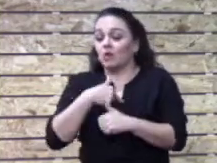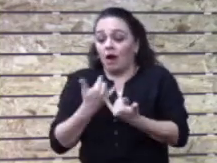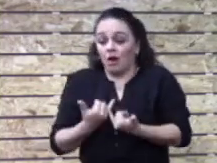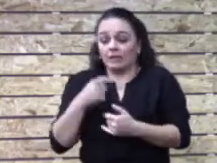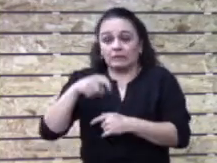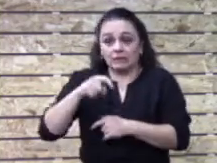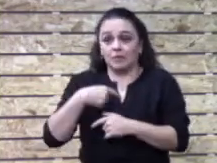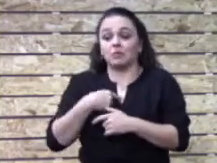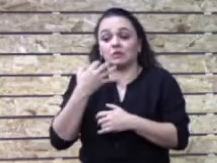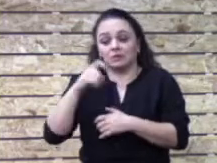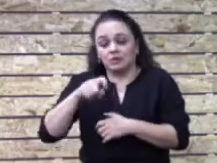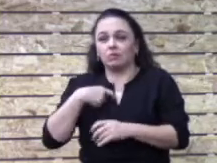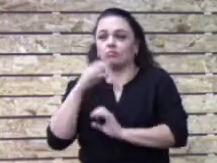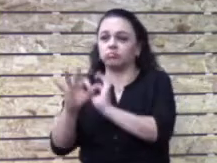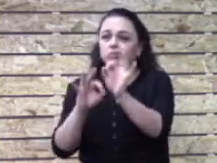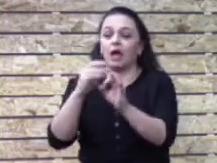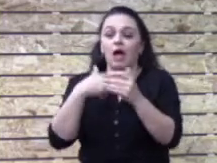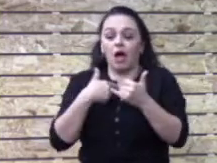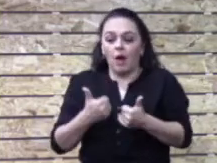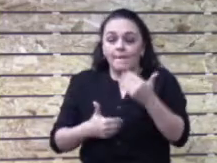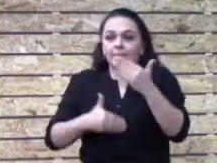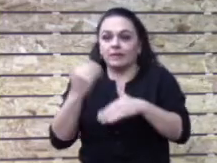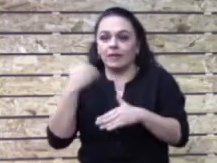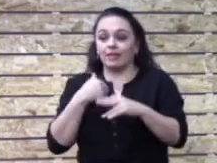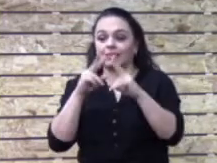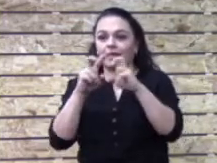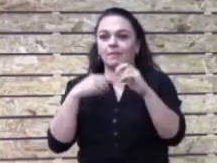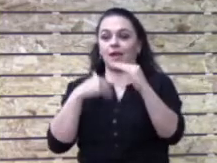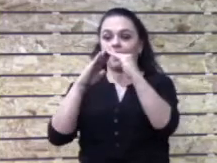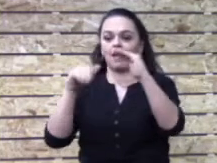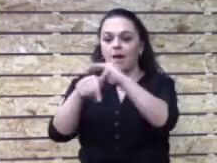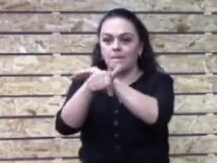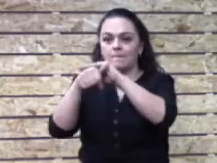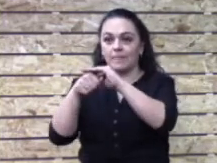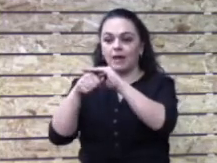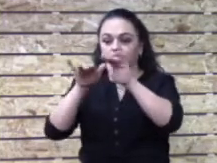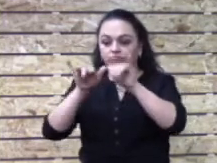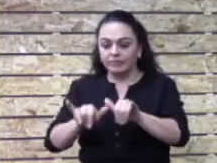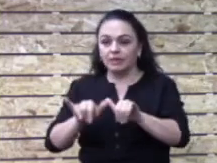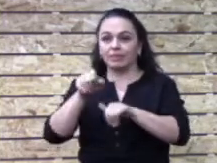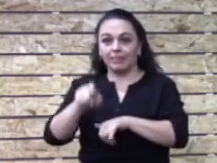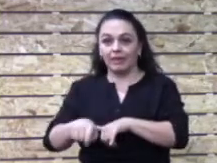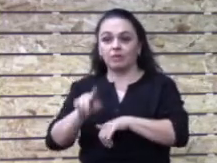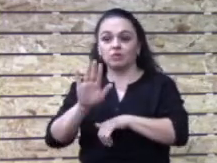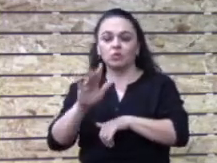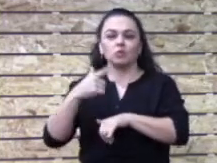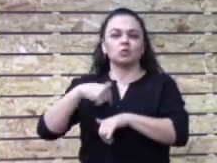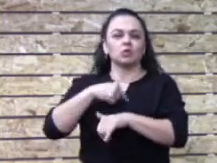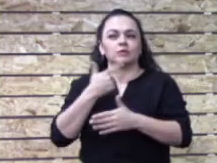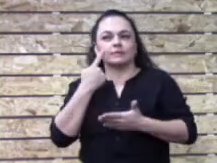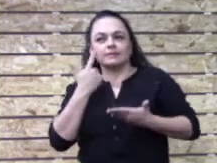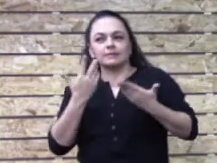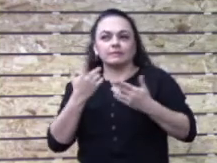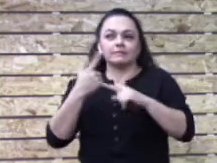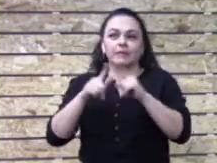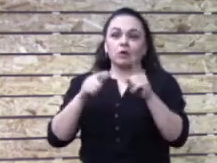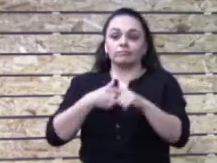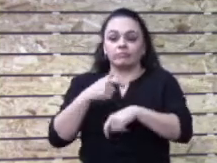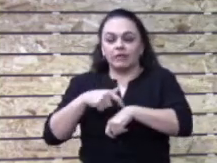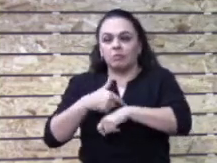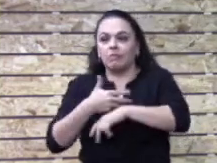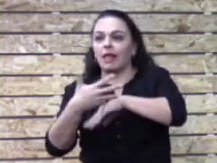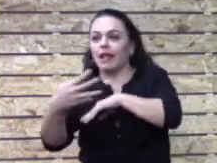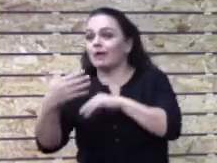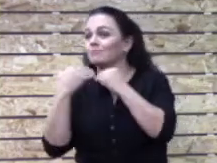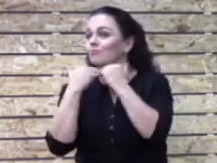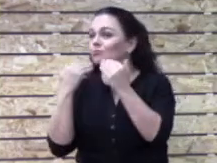estas medidas, pidámosle al Señor que no sean extendidas, pero si fuera más tiempo, miren que ya uno tiene nostalgia de iglesia,